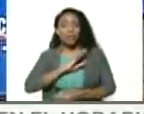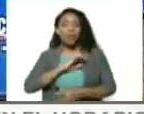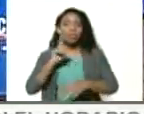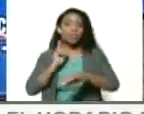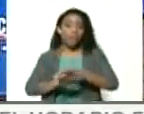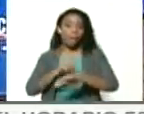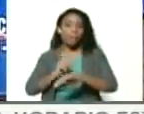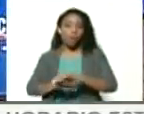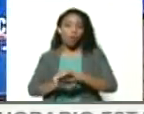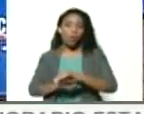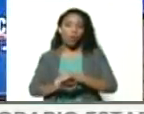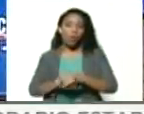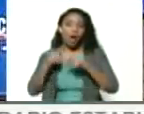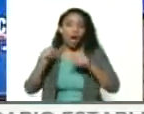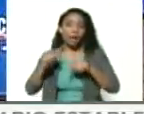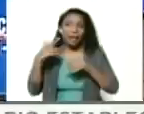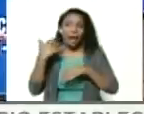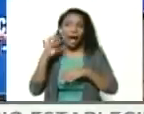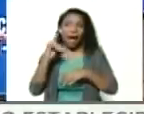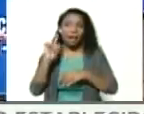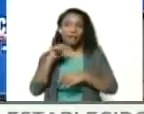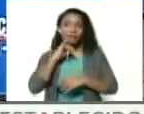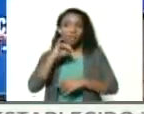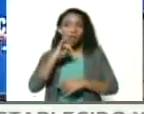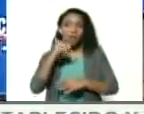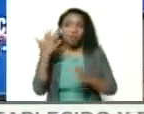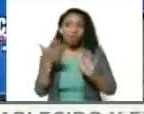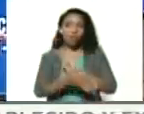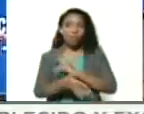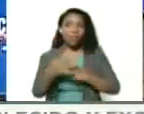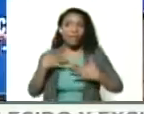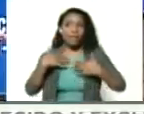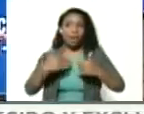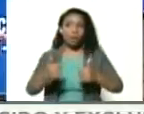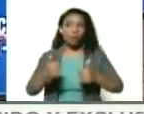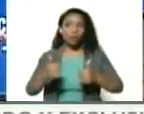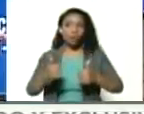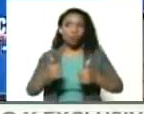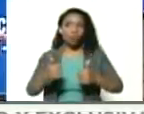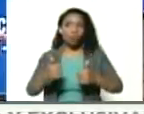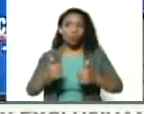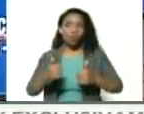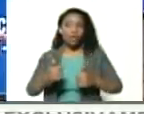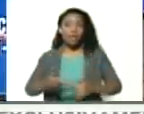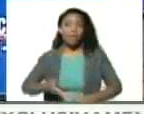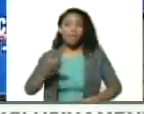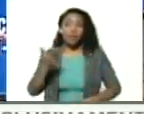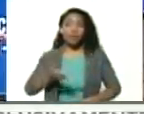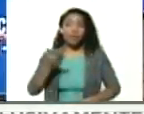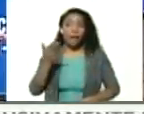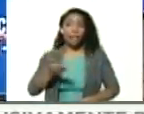tiempo. Aquí tenemos los datos de salud muy importantes de esta